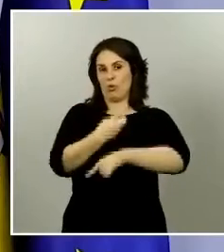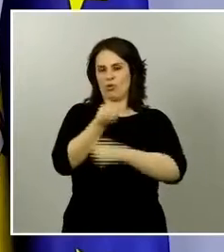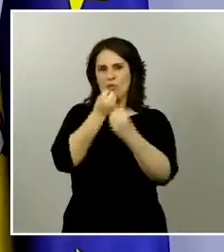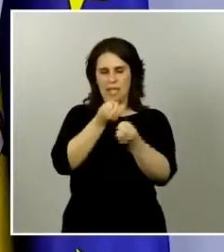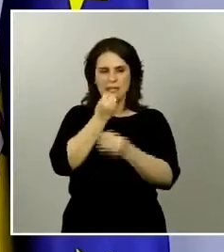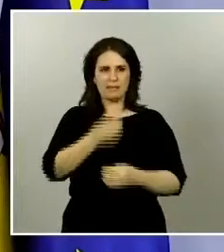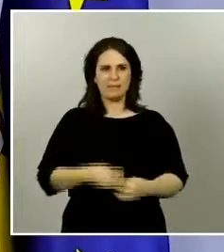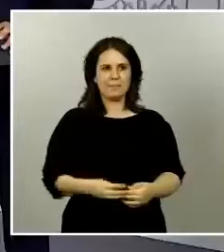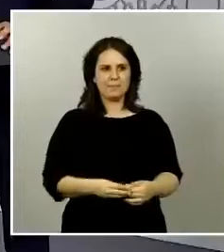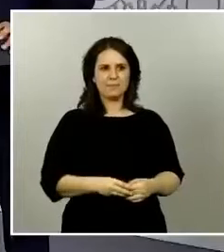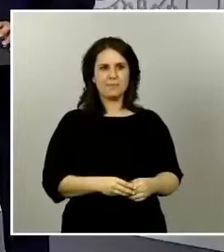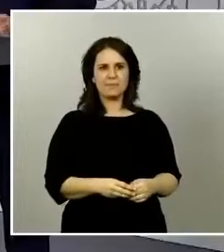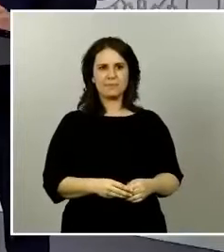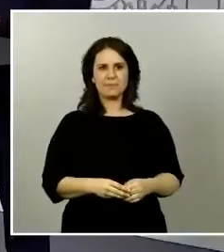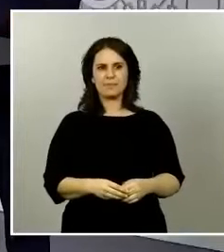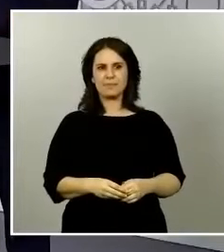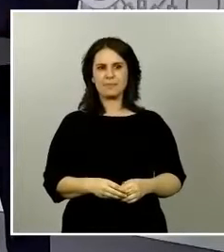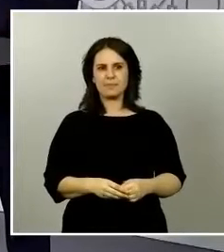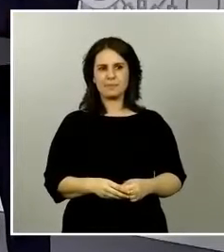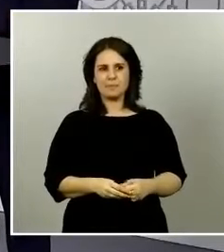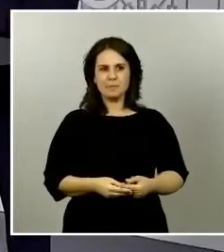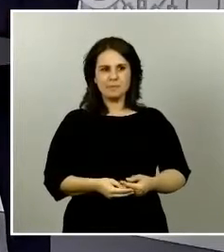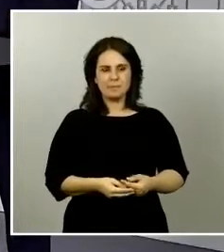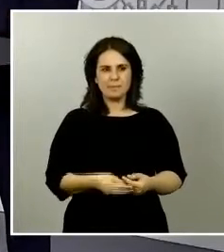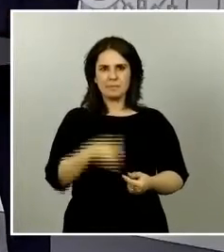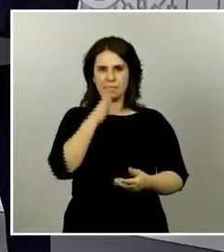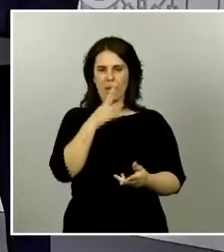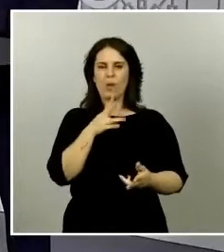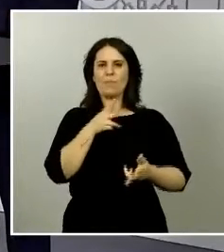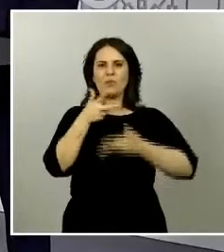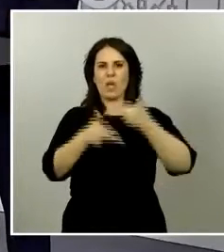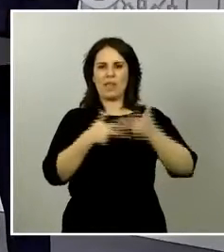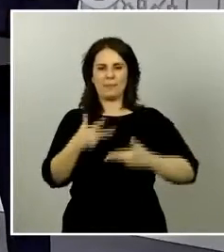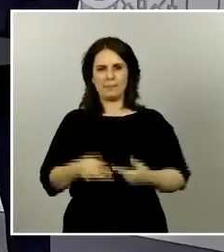curso con el año anterior. Son los dos datos que damos a conocer diariamente.